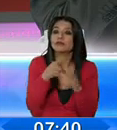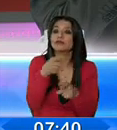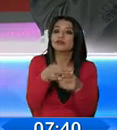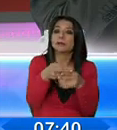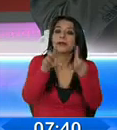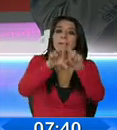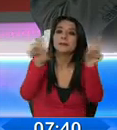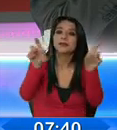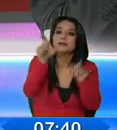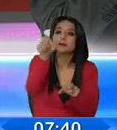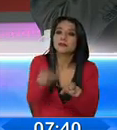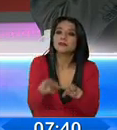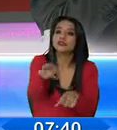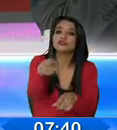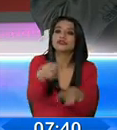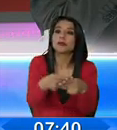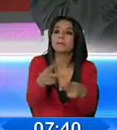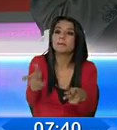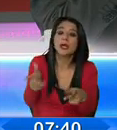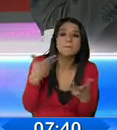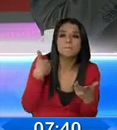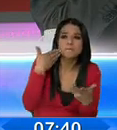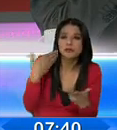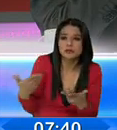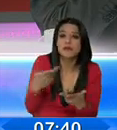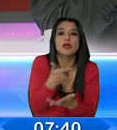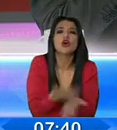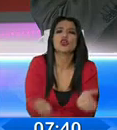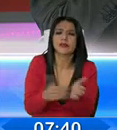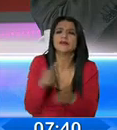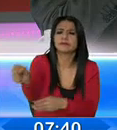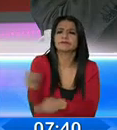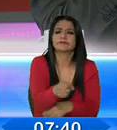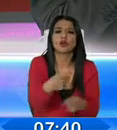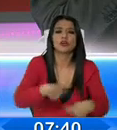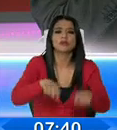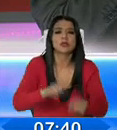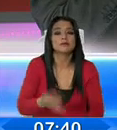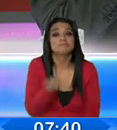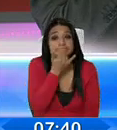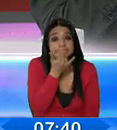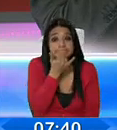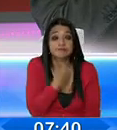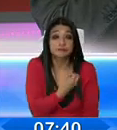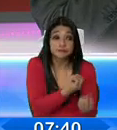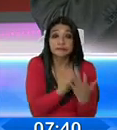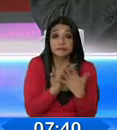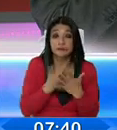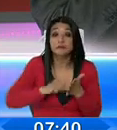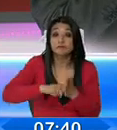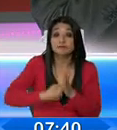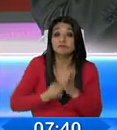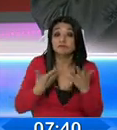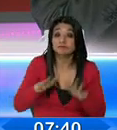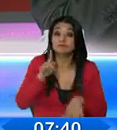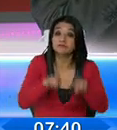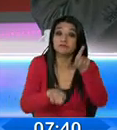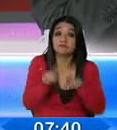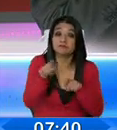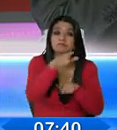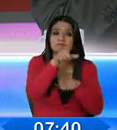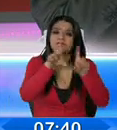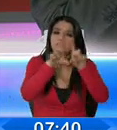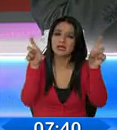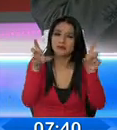se repiten los proveedores. Es algo que lo podemos constatar en algunos de los informes de Contraloría, que hay muchos proveedores